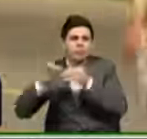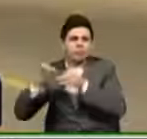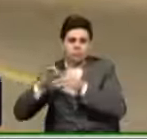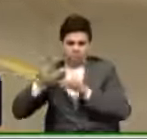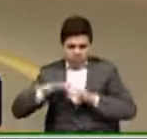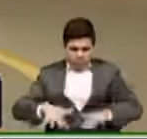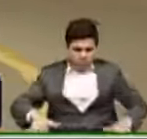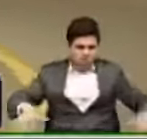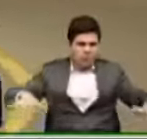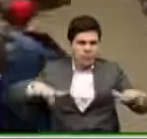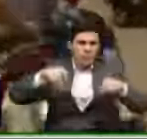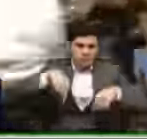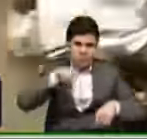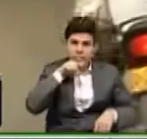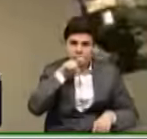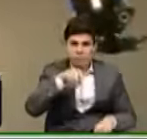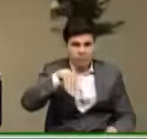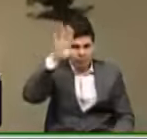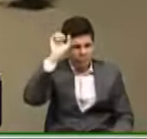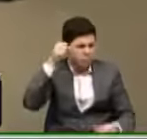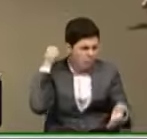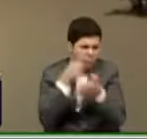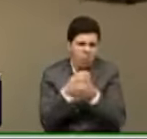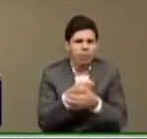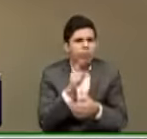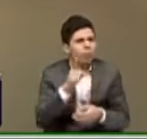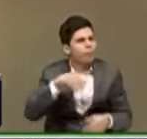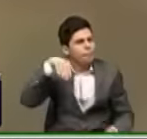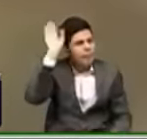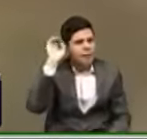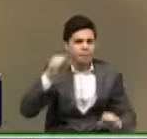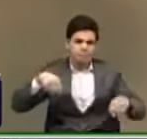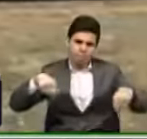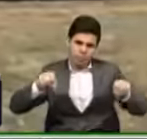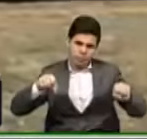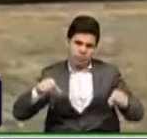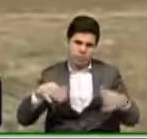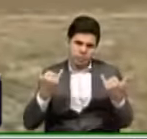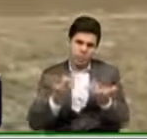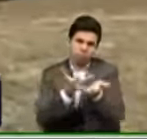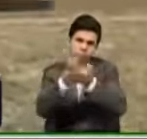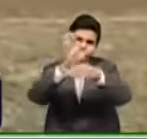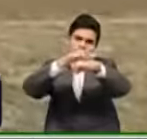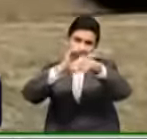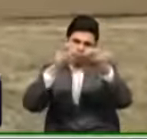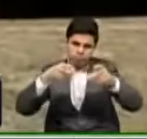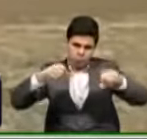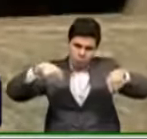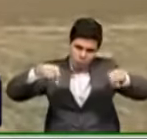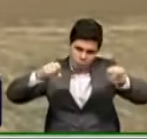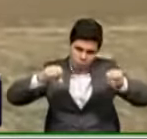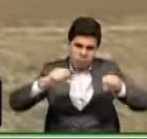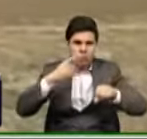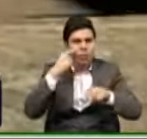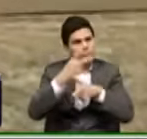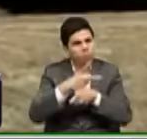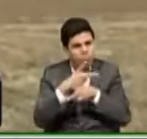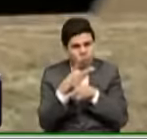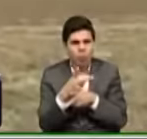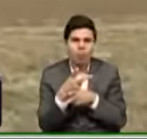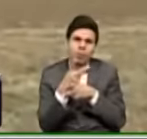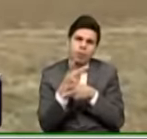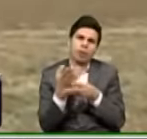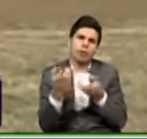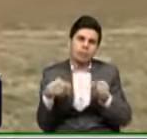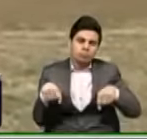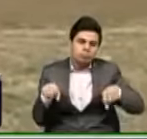exactamente en el municipio de Bucaramanga son ocasionados por motociclistas. Una recomendación que uno le hace a los motociclistas, dado de que el único chasis